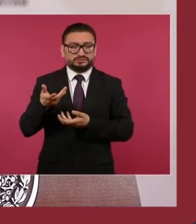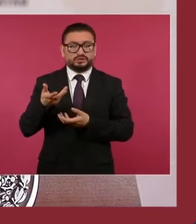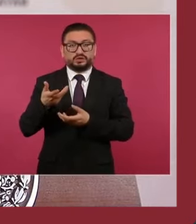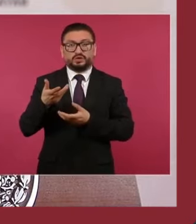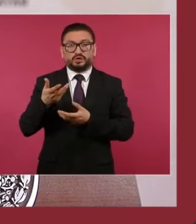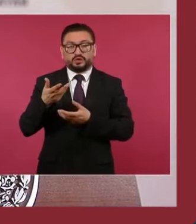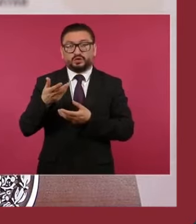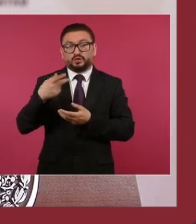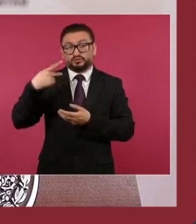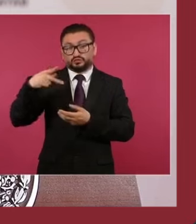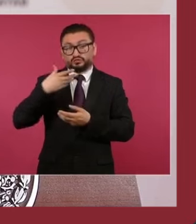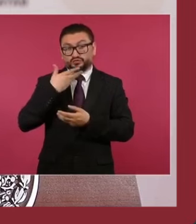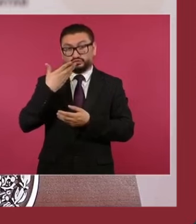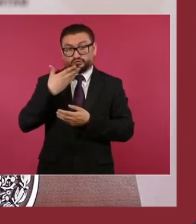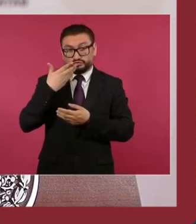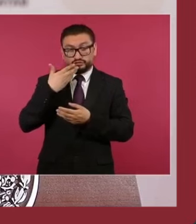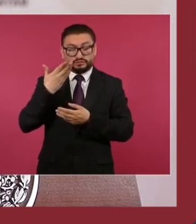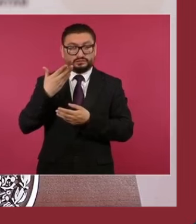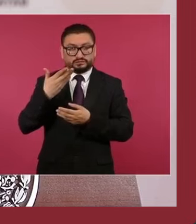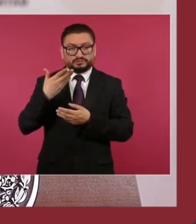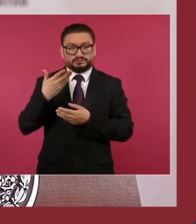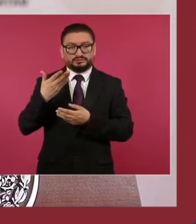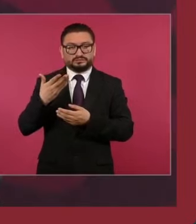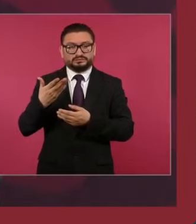o que no dediquen